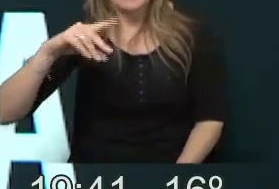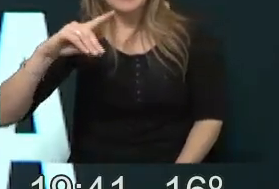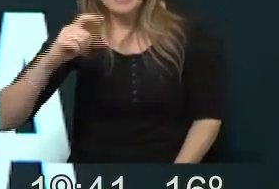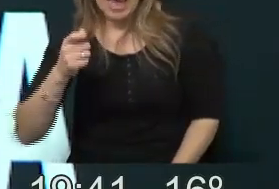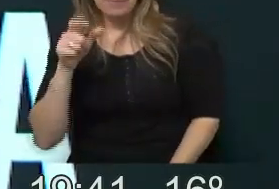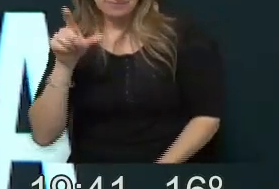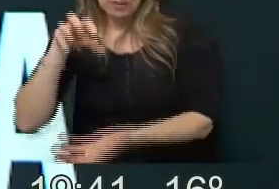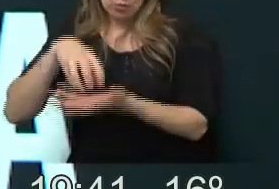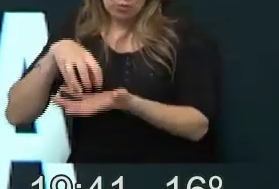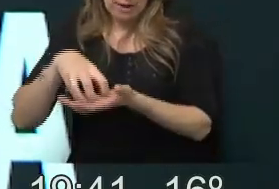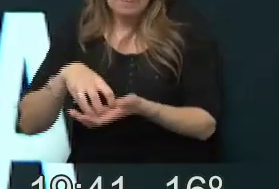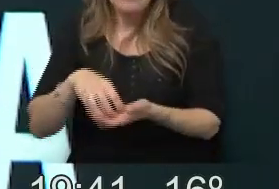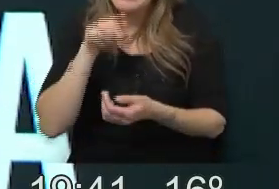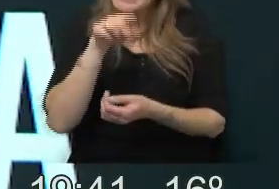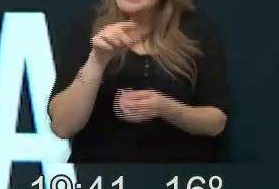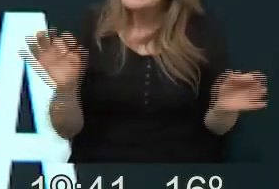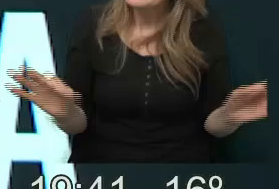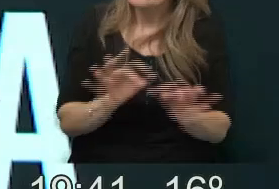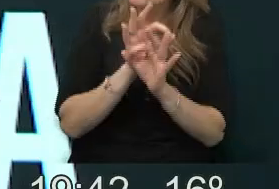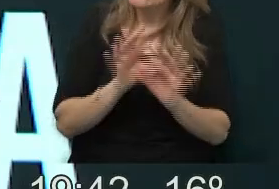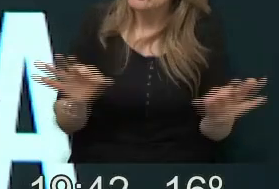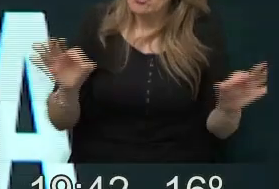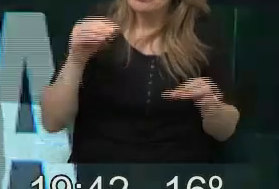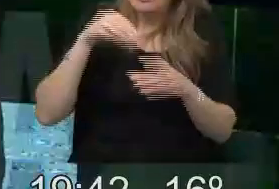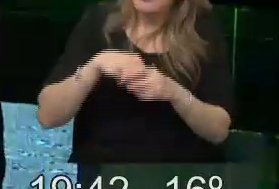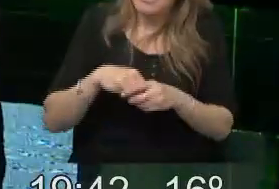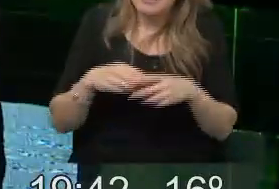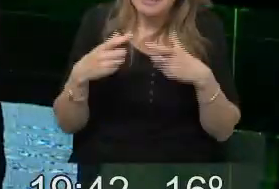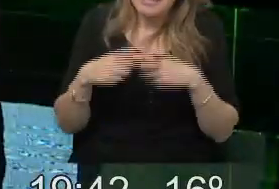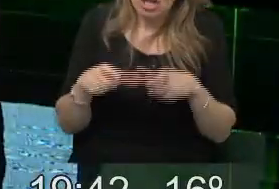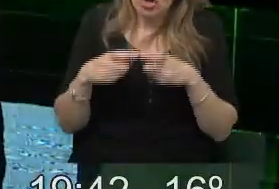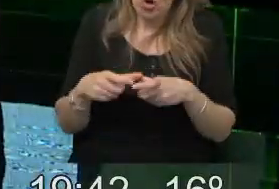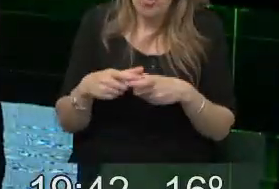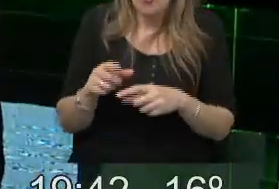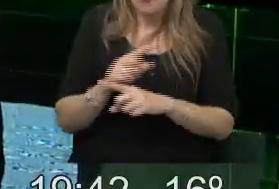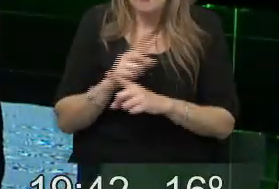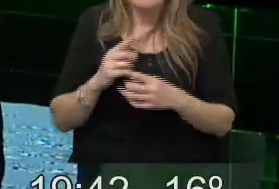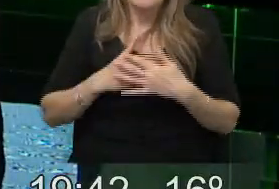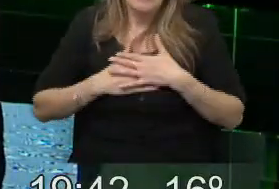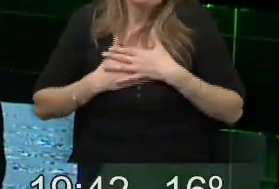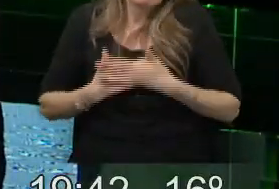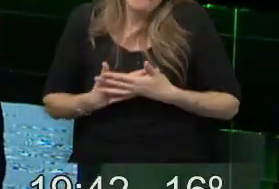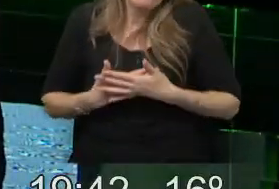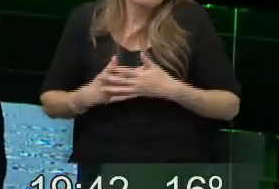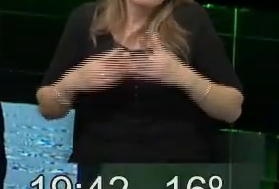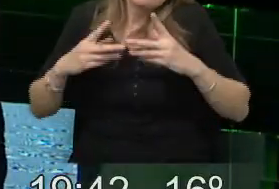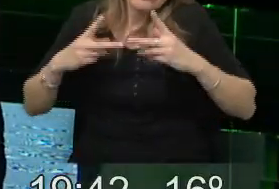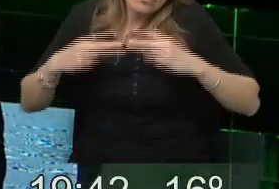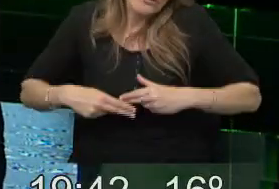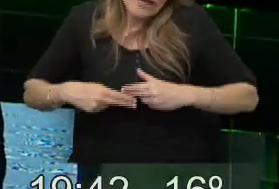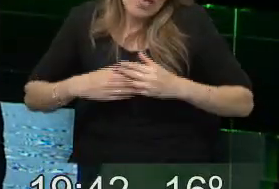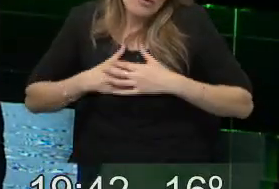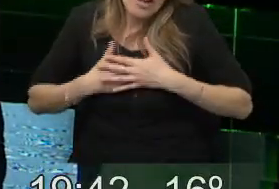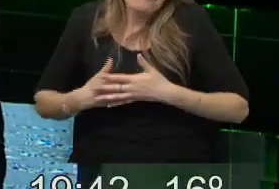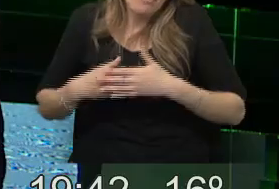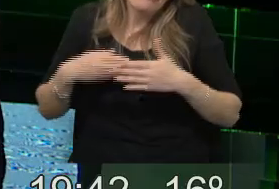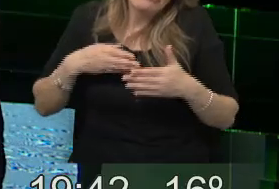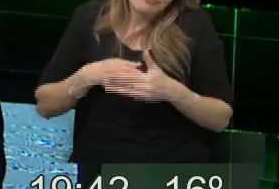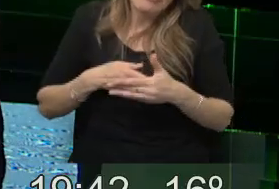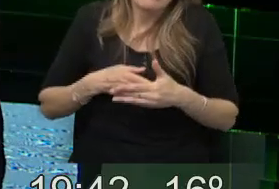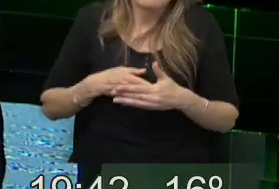Y nos vamos a ir con una canción de este disco que es una canción en realidad de desamor, pero como el amor este que estamos presentando y que presentamos es